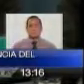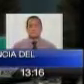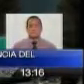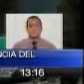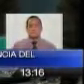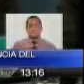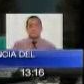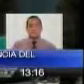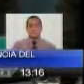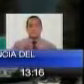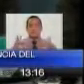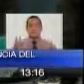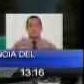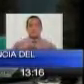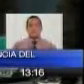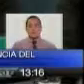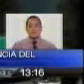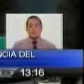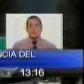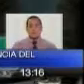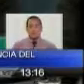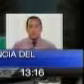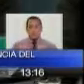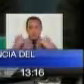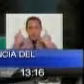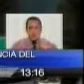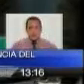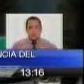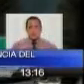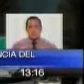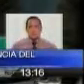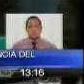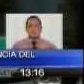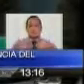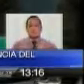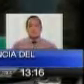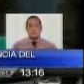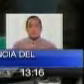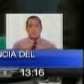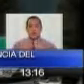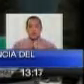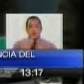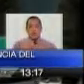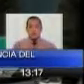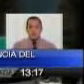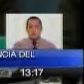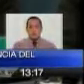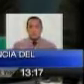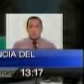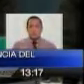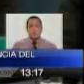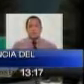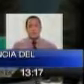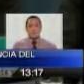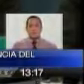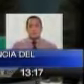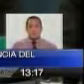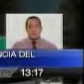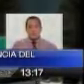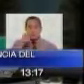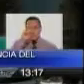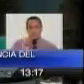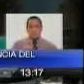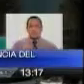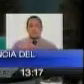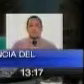y esa reunión se realizó con el objeto de articular la defensa del Estado peruano ante